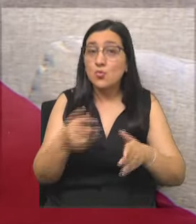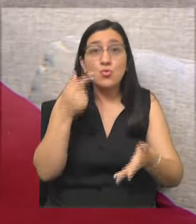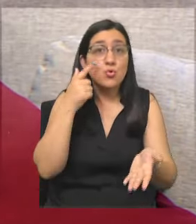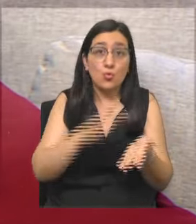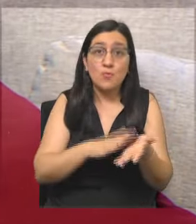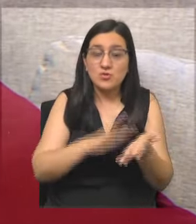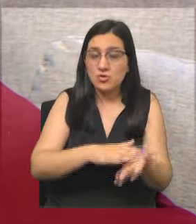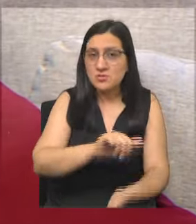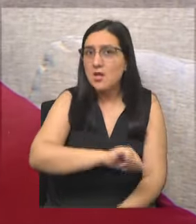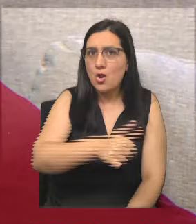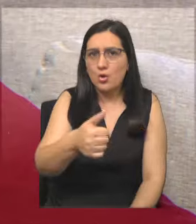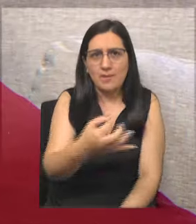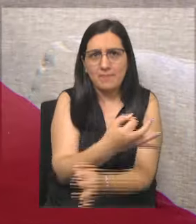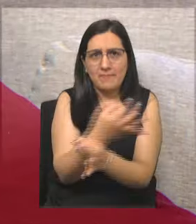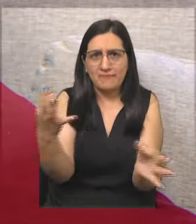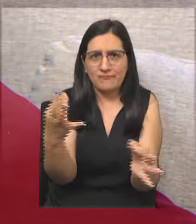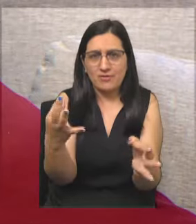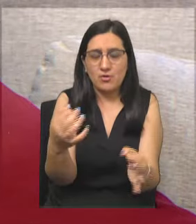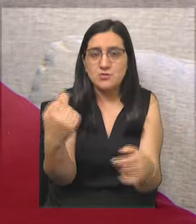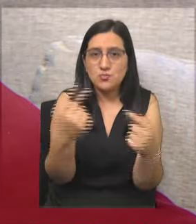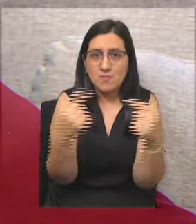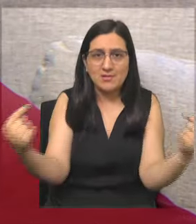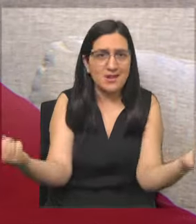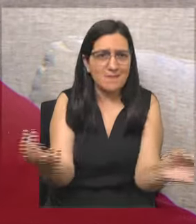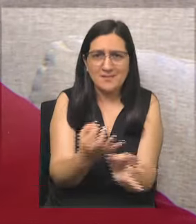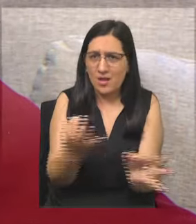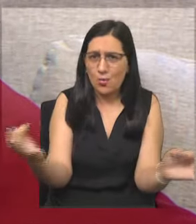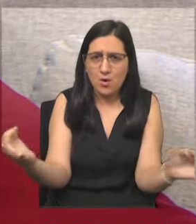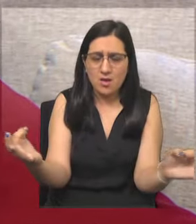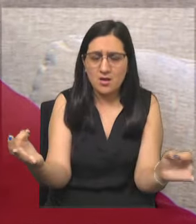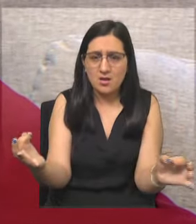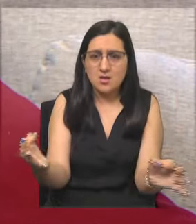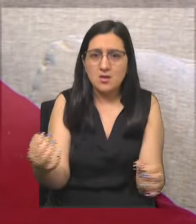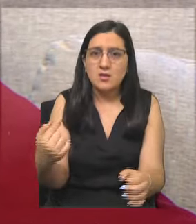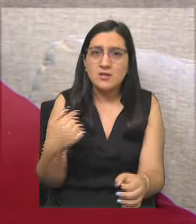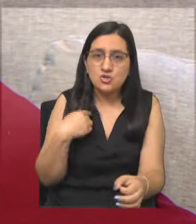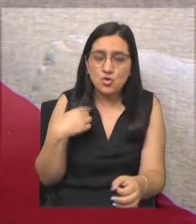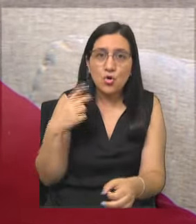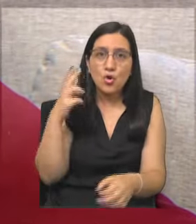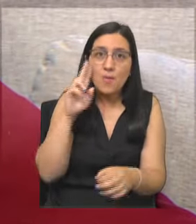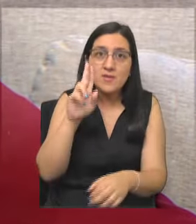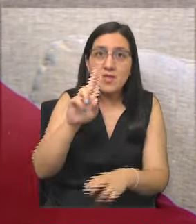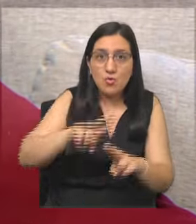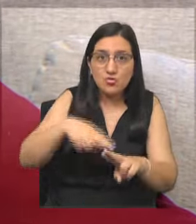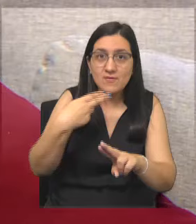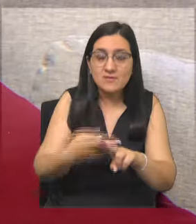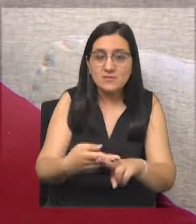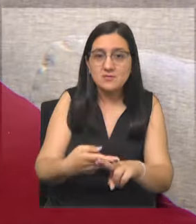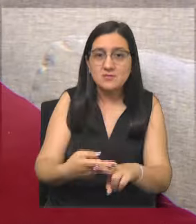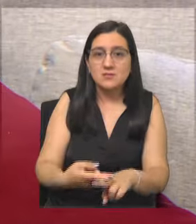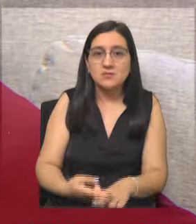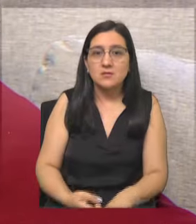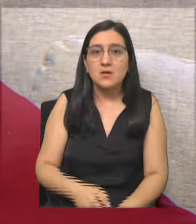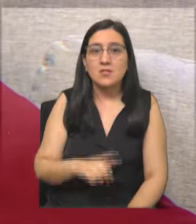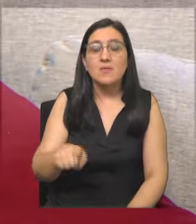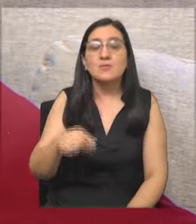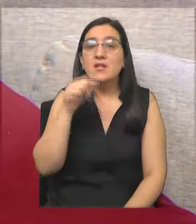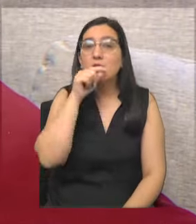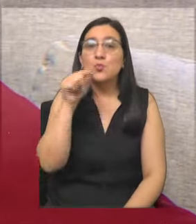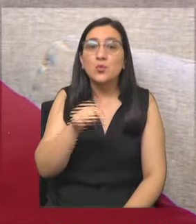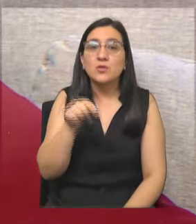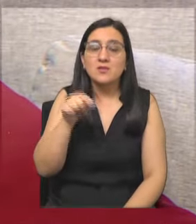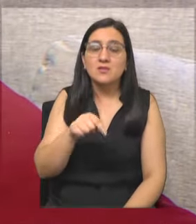logra con creces. Es un material espectacular que decidí ver nuevamente luego de el tuit de